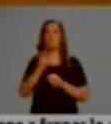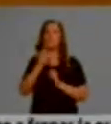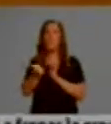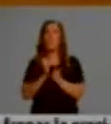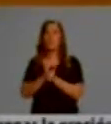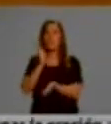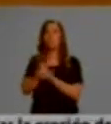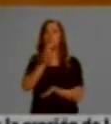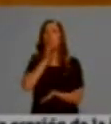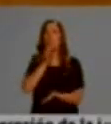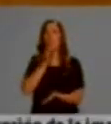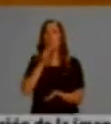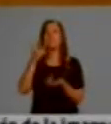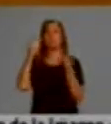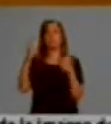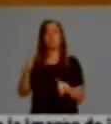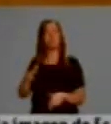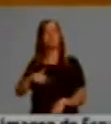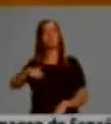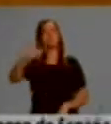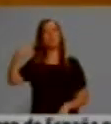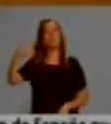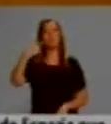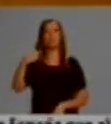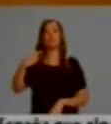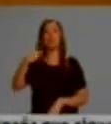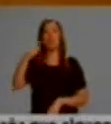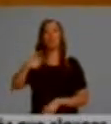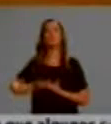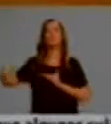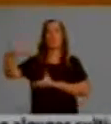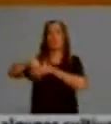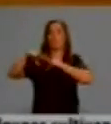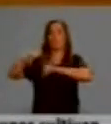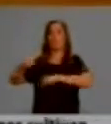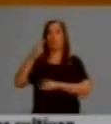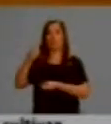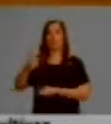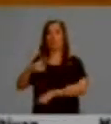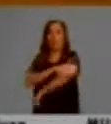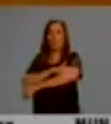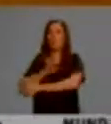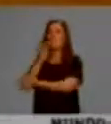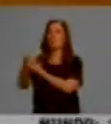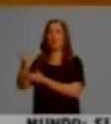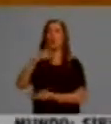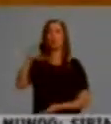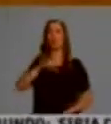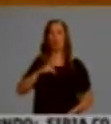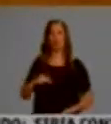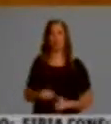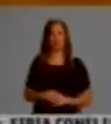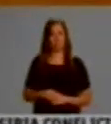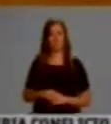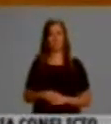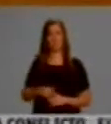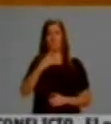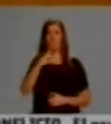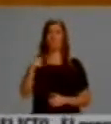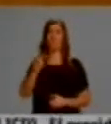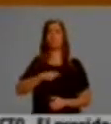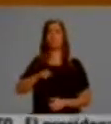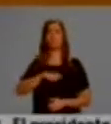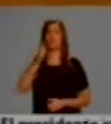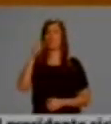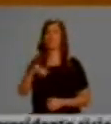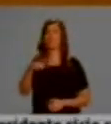créditos impagados concedidos por las entidades intervenidas y nos han negado la información. Dicen ustedes que los españoles hemos vivido